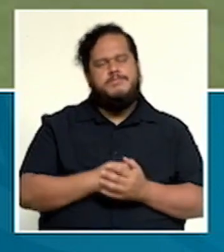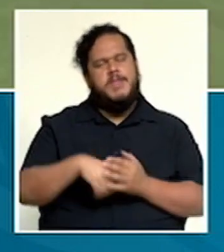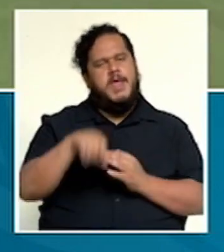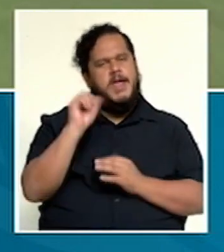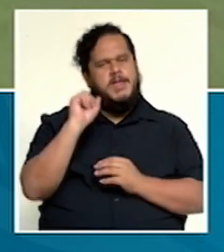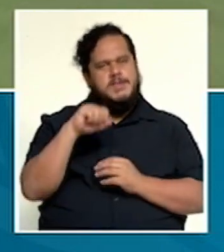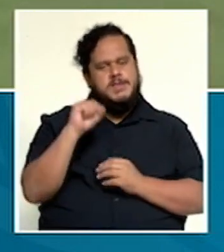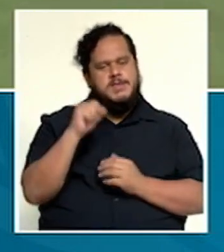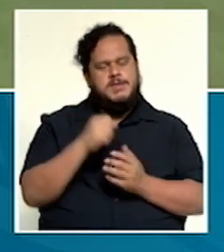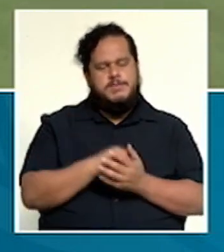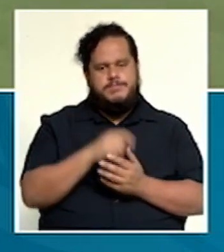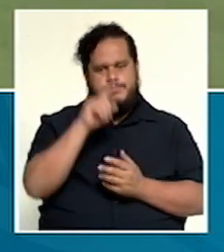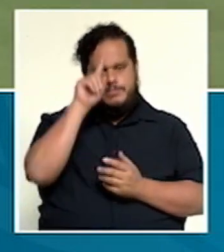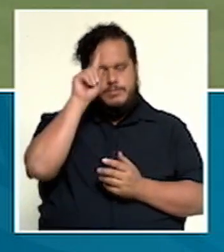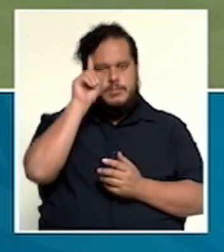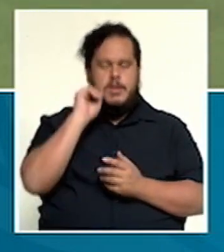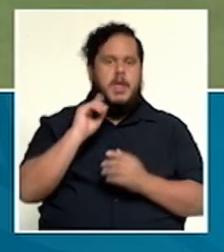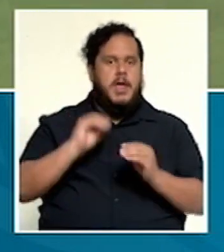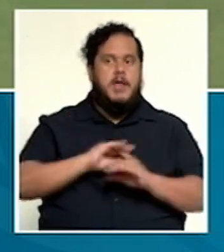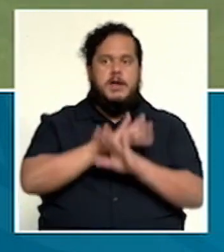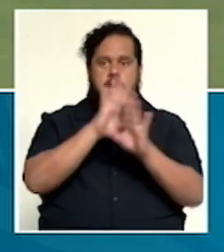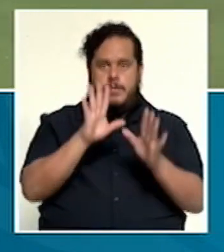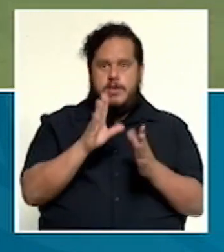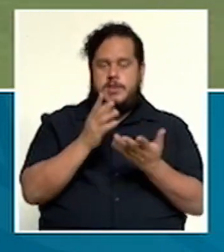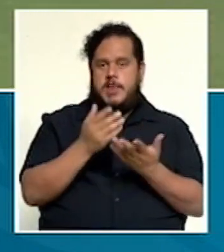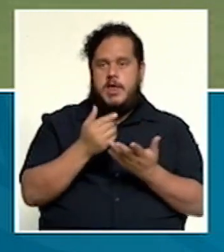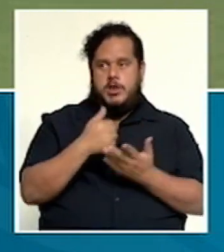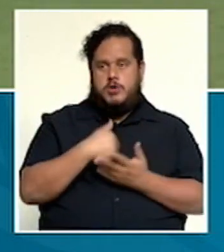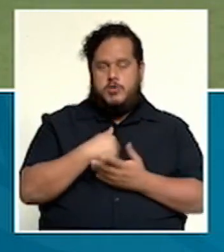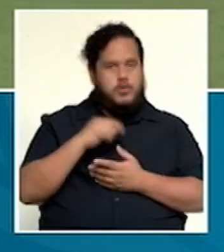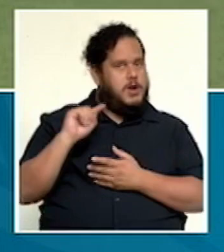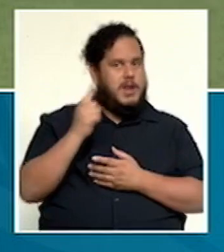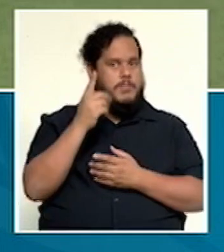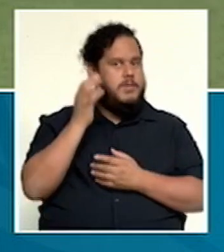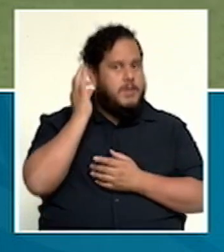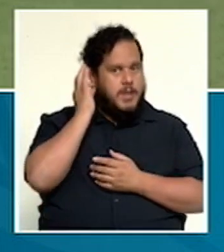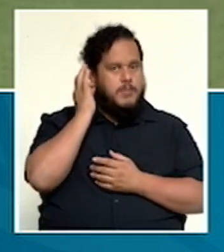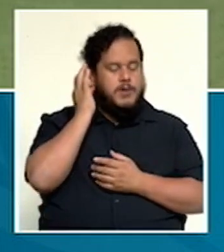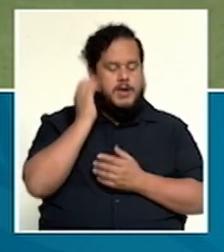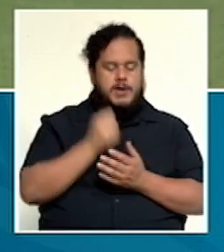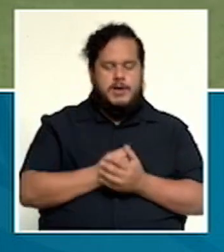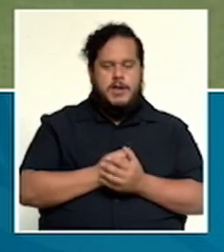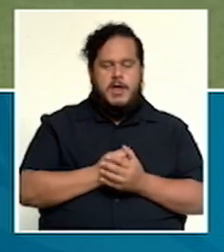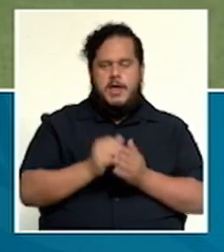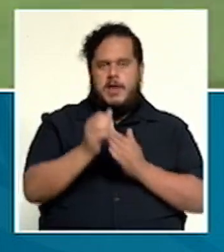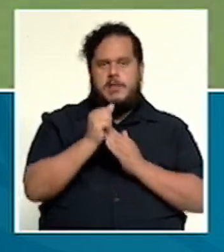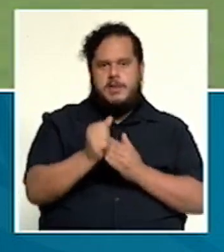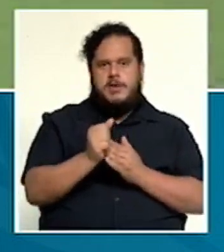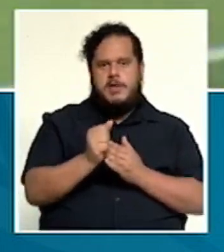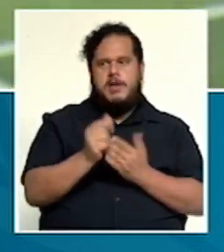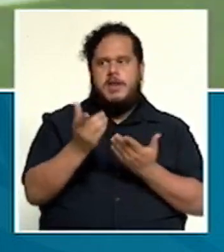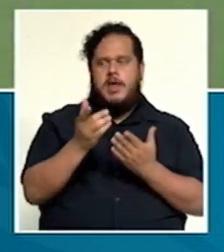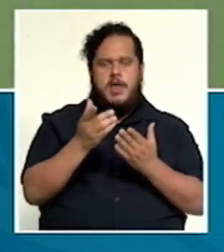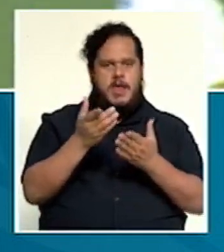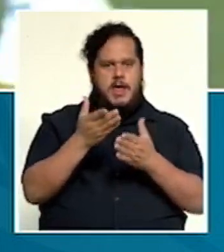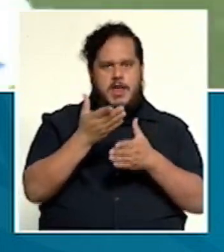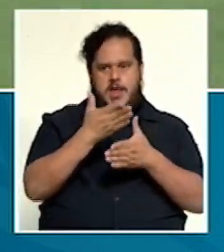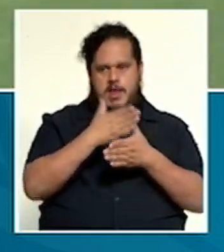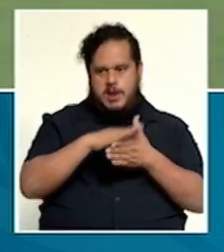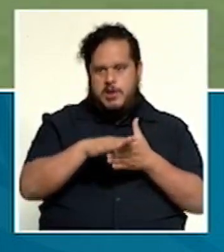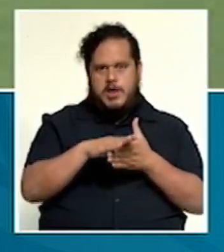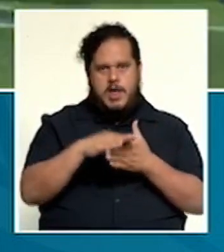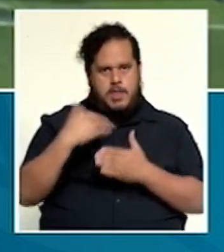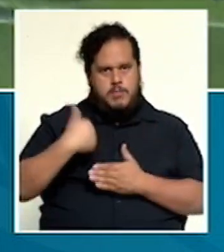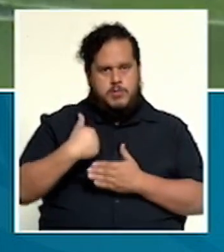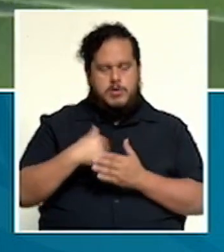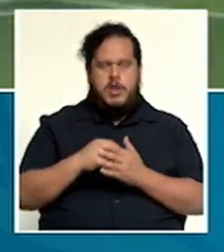Sí, claramente el hito de ser la primera mujer en dirigir una liga masculina, de lo que sea